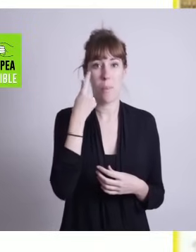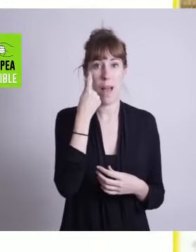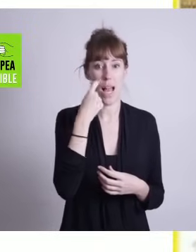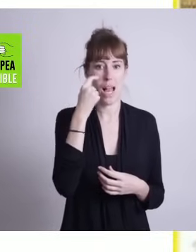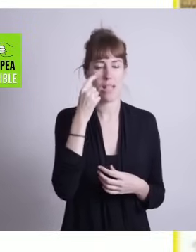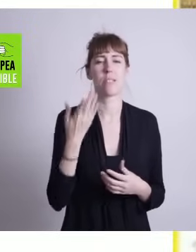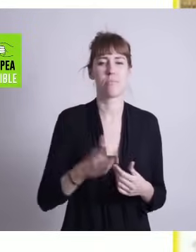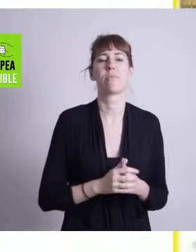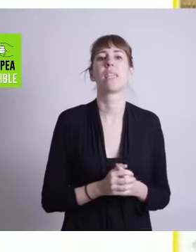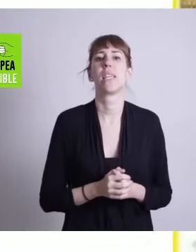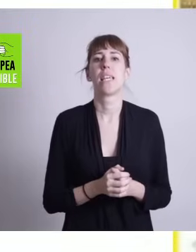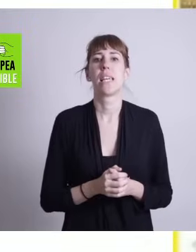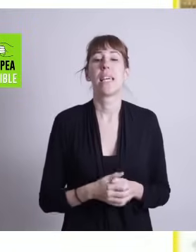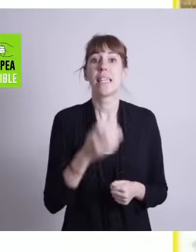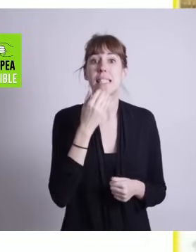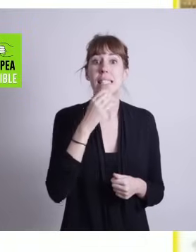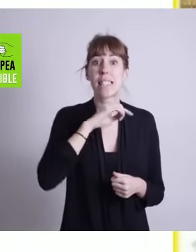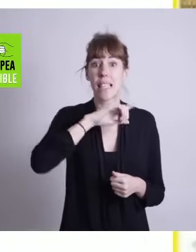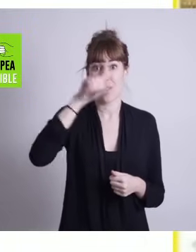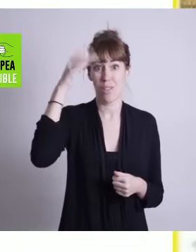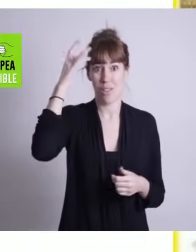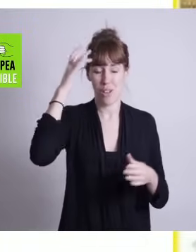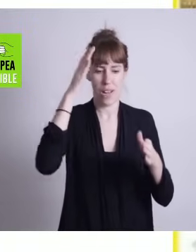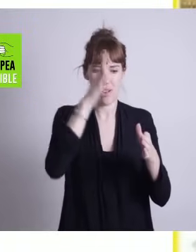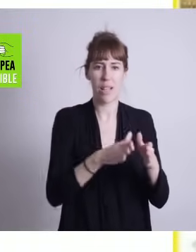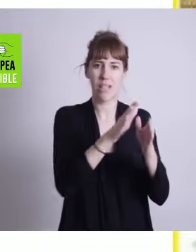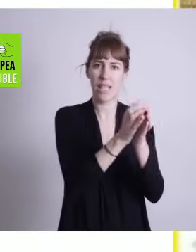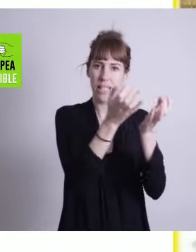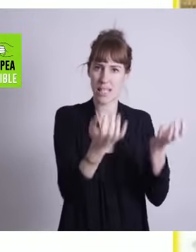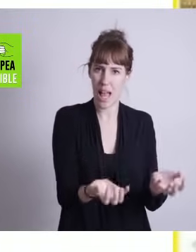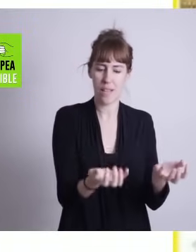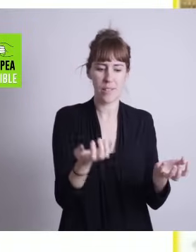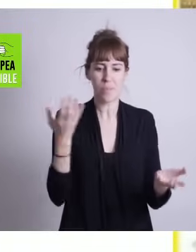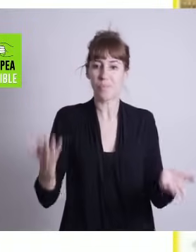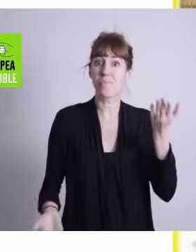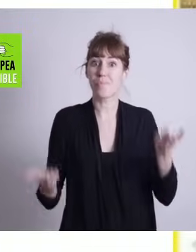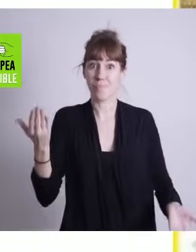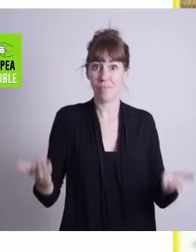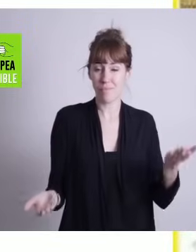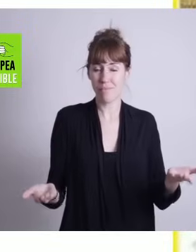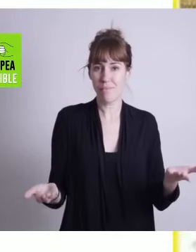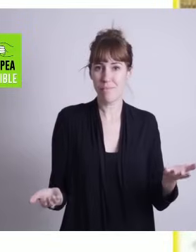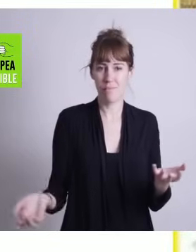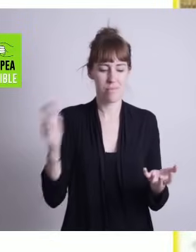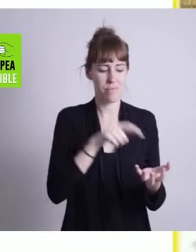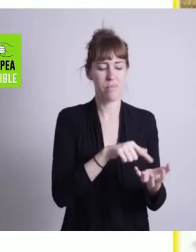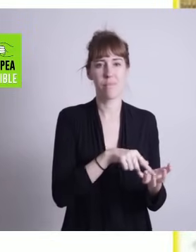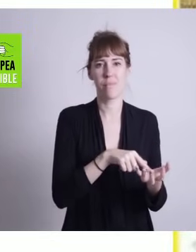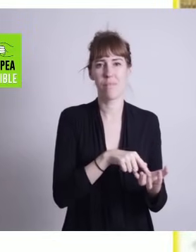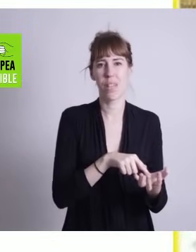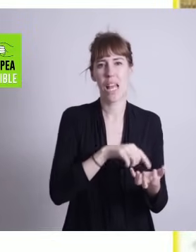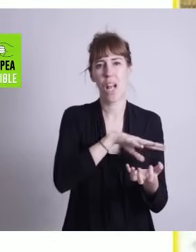comparamos con nuestro cerebro, con ese corte transversal, como podéis ver, aquí tenéis el cuerpo calloso,